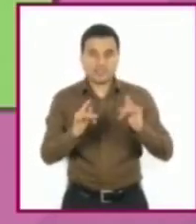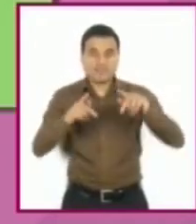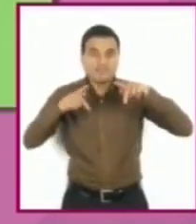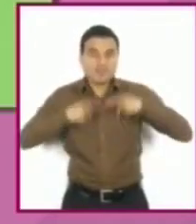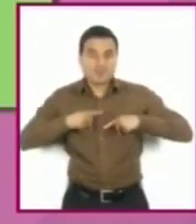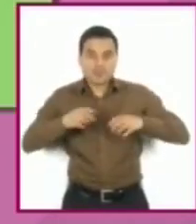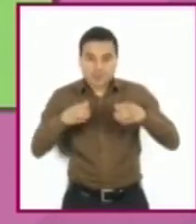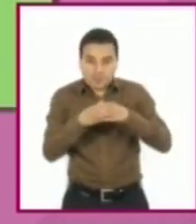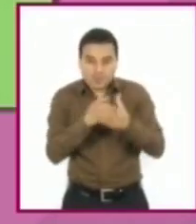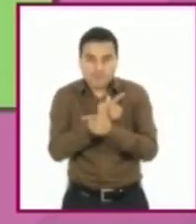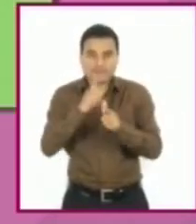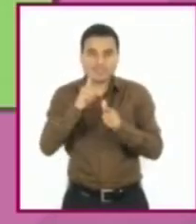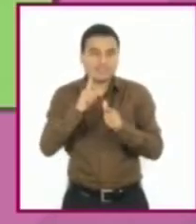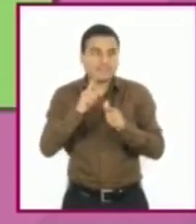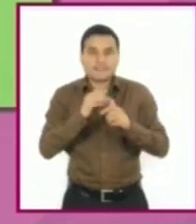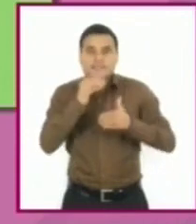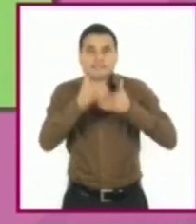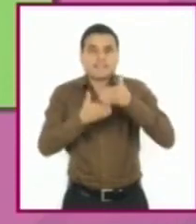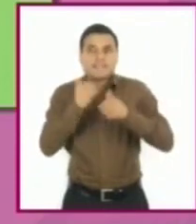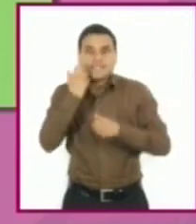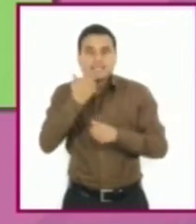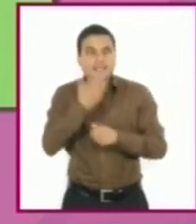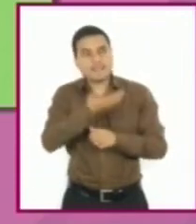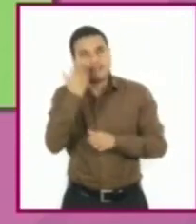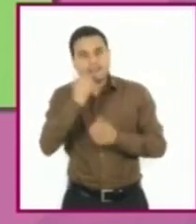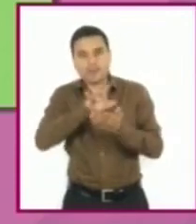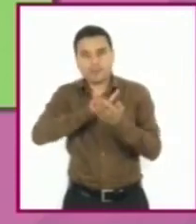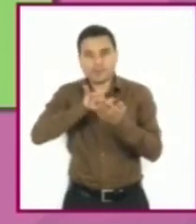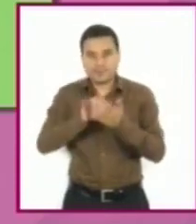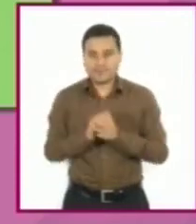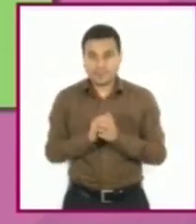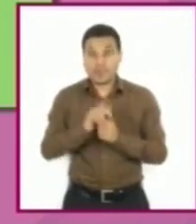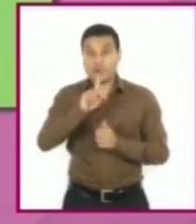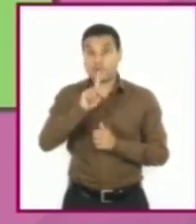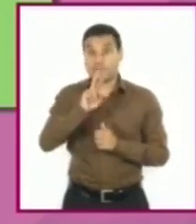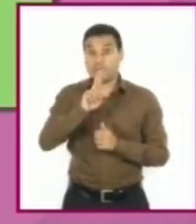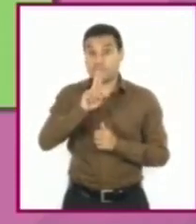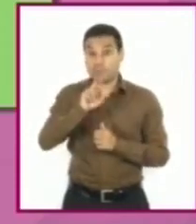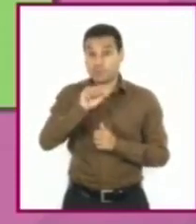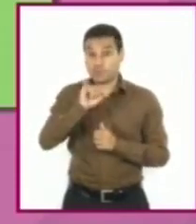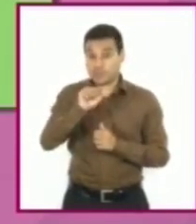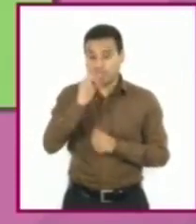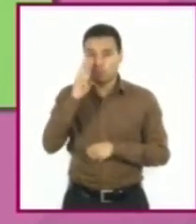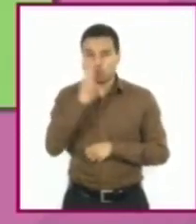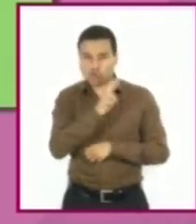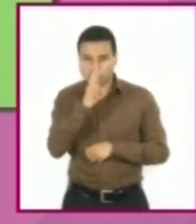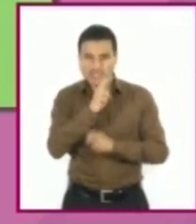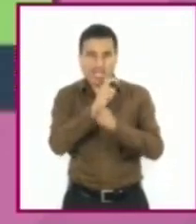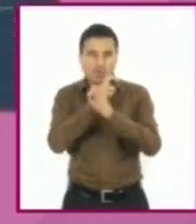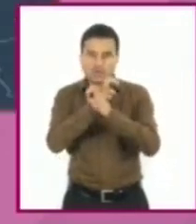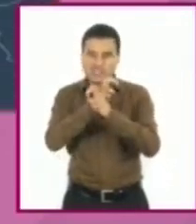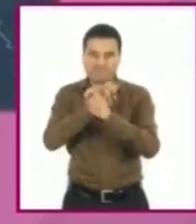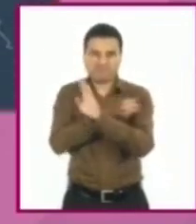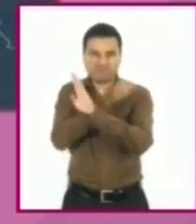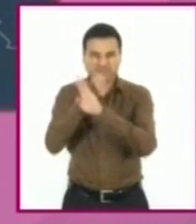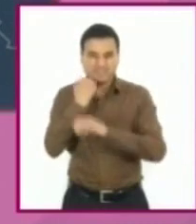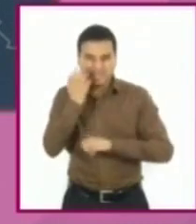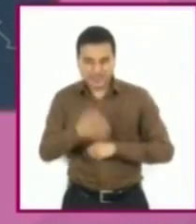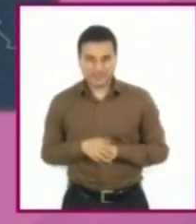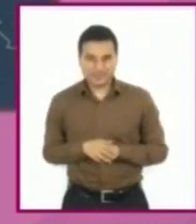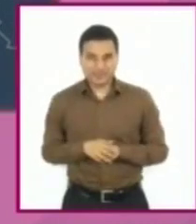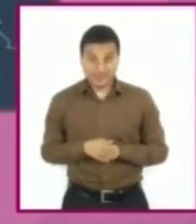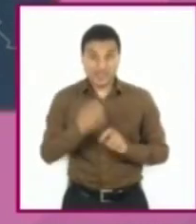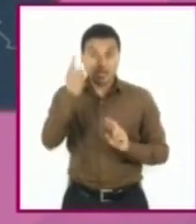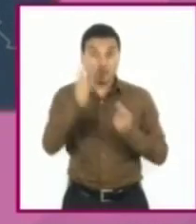liberales, ya que esperaban encontrar apoyo contra Prusia, Rusia y Austria. Las reacciones contra la Revolución Francesa no se